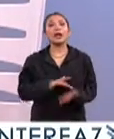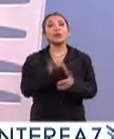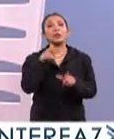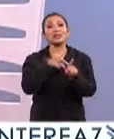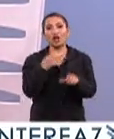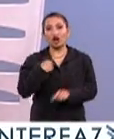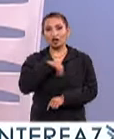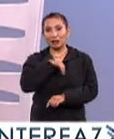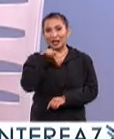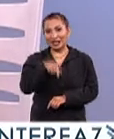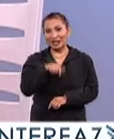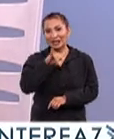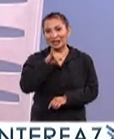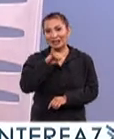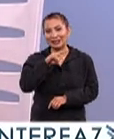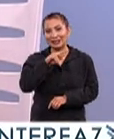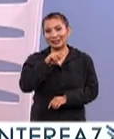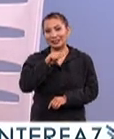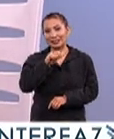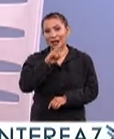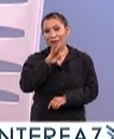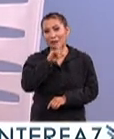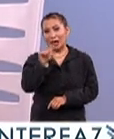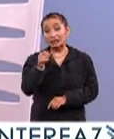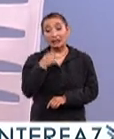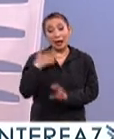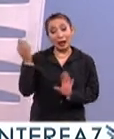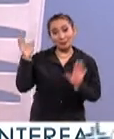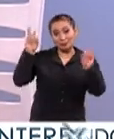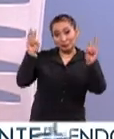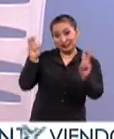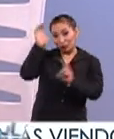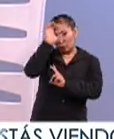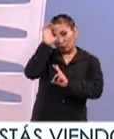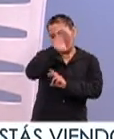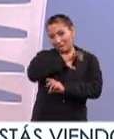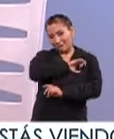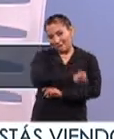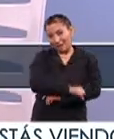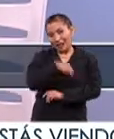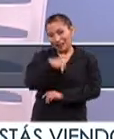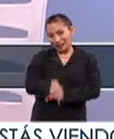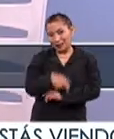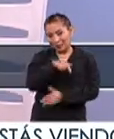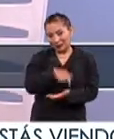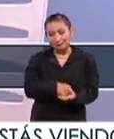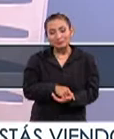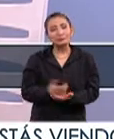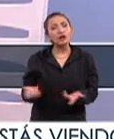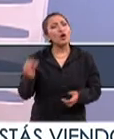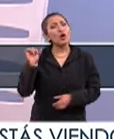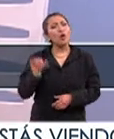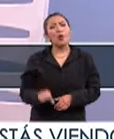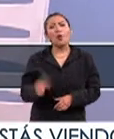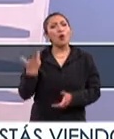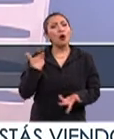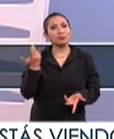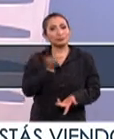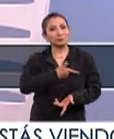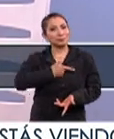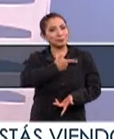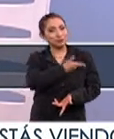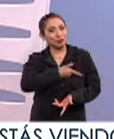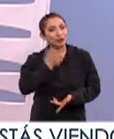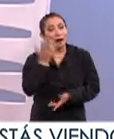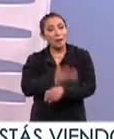Gracias por seguir con nosotros en Interfaz. Estamos en la parte cultural, una de las favoritas de nuestro programa. Y hoy tenemos la dicha de que